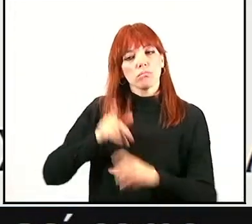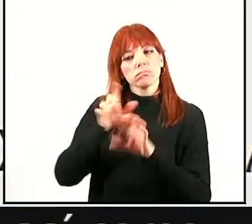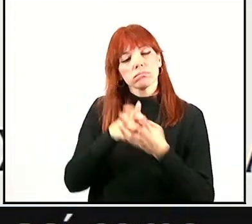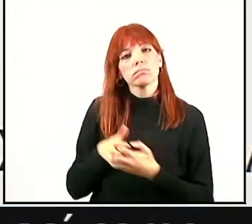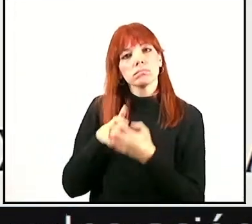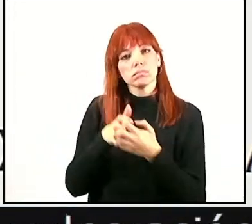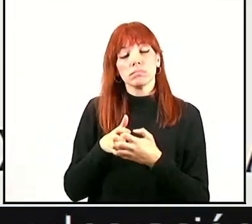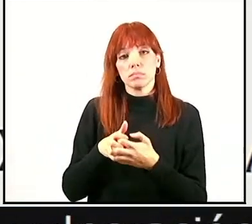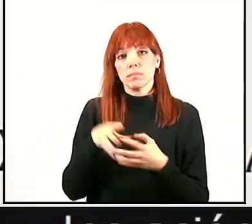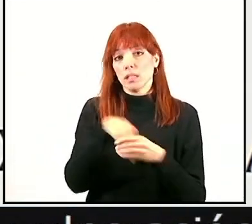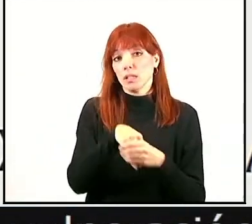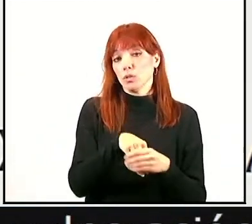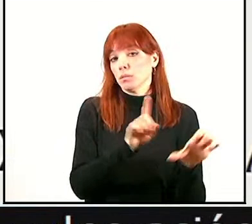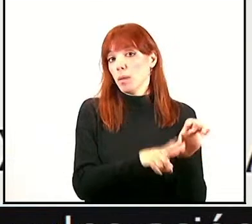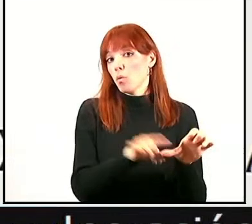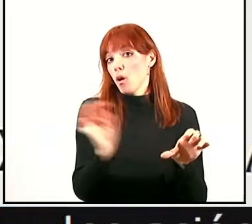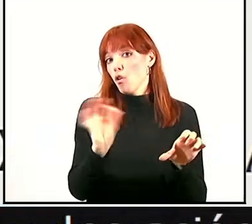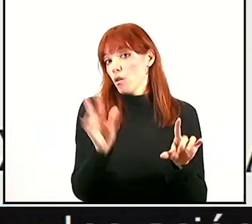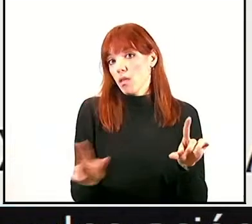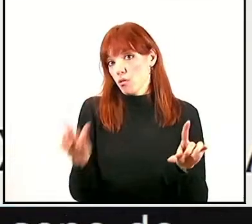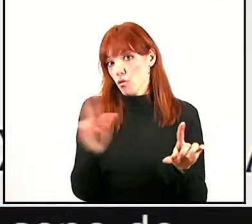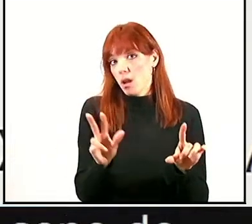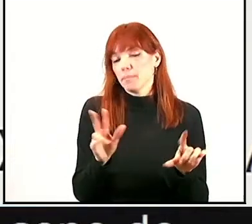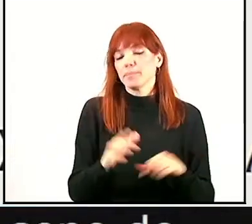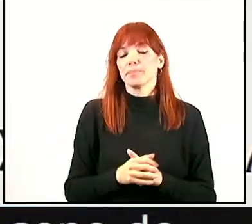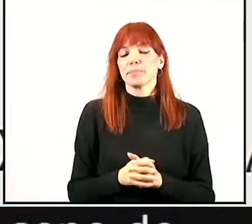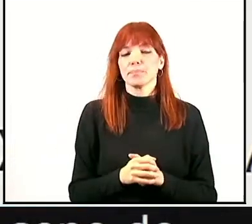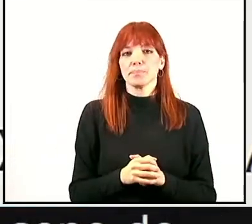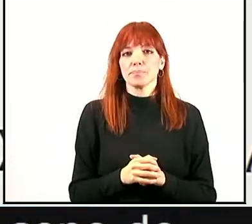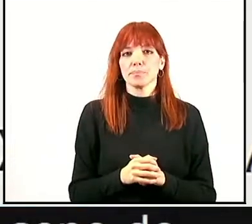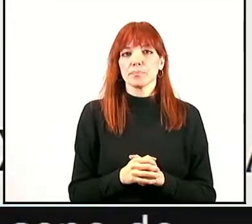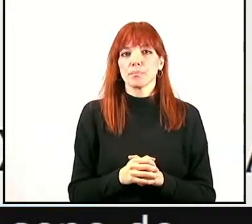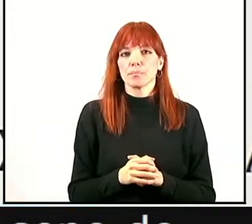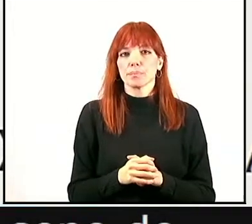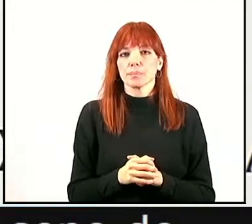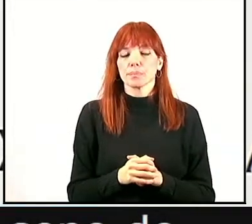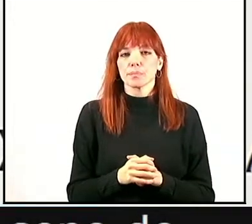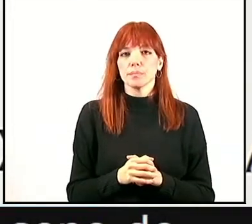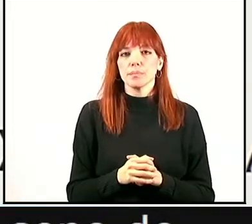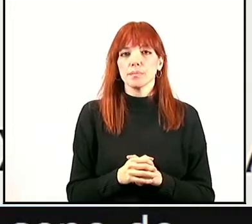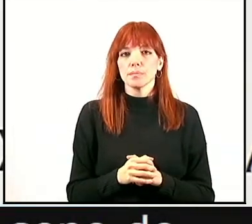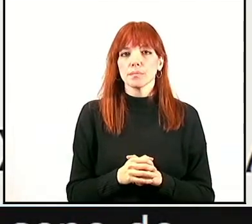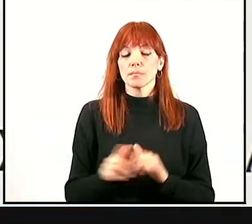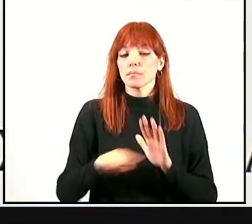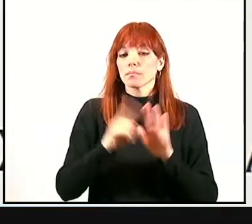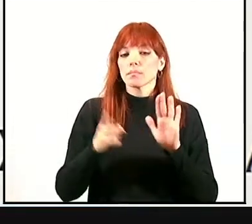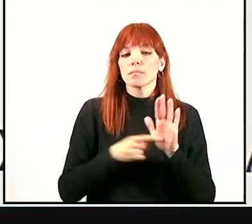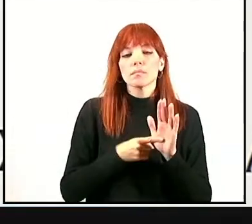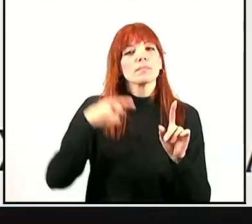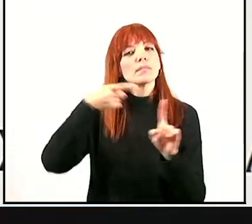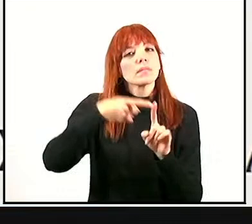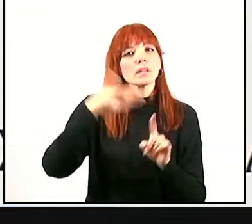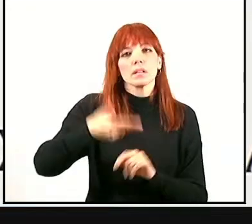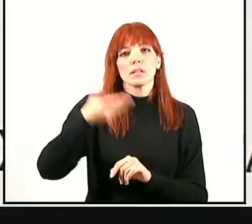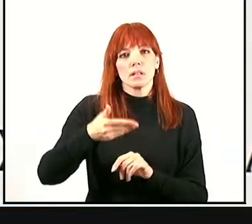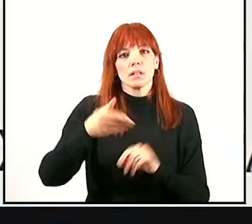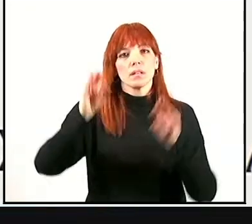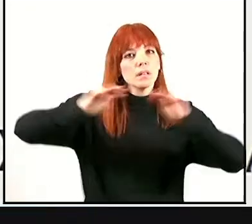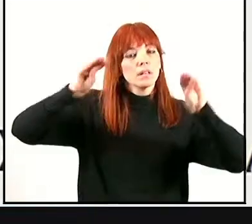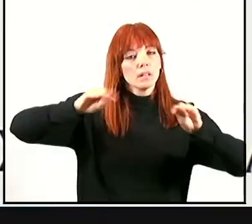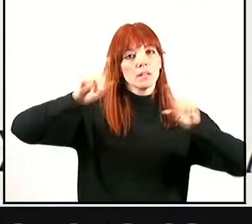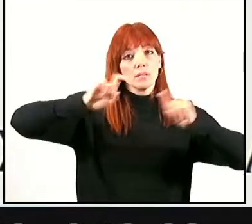comunidad autónoma o a nivel nacional. Esta ley insiste en una parte muy importante, que es educar y